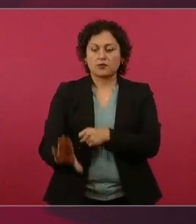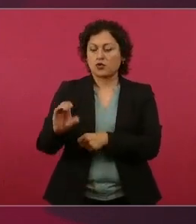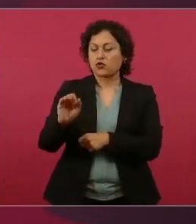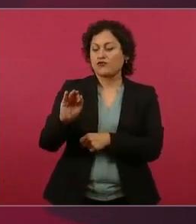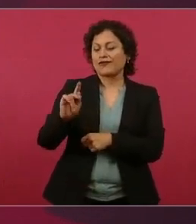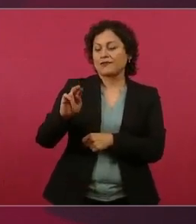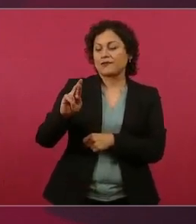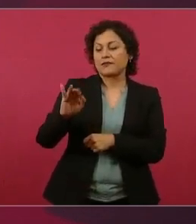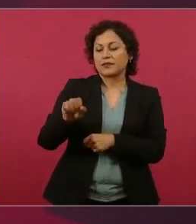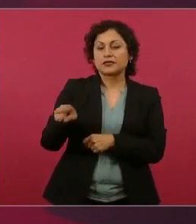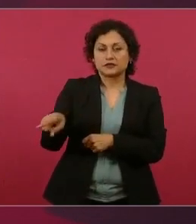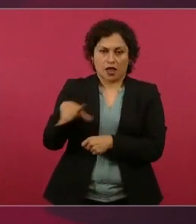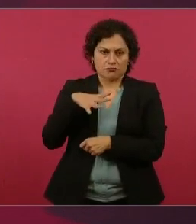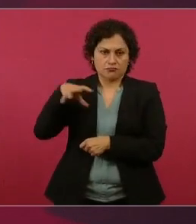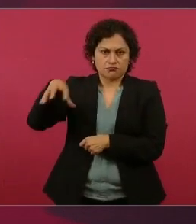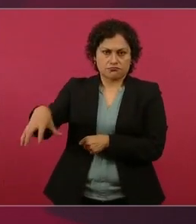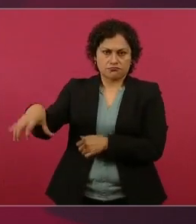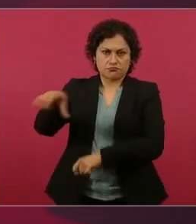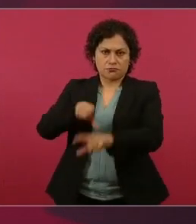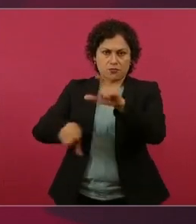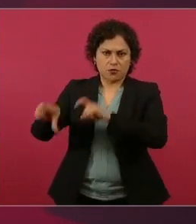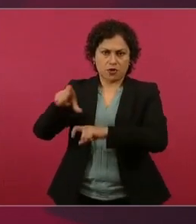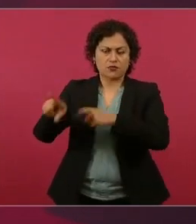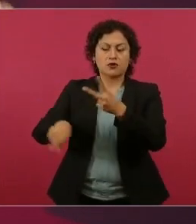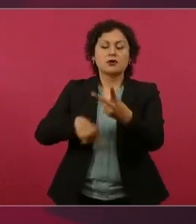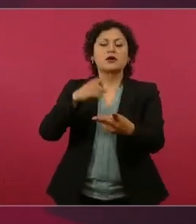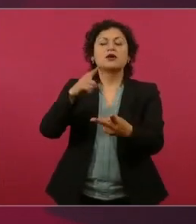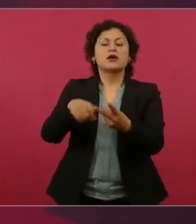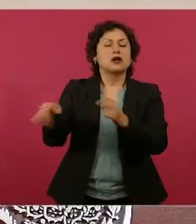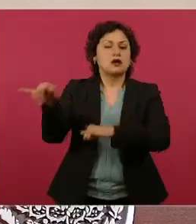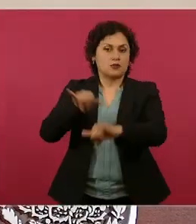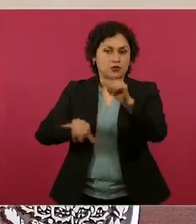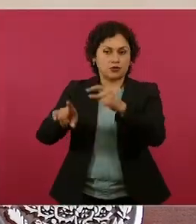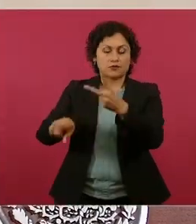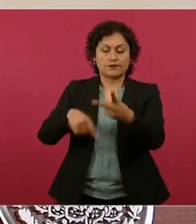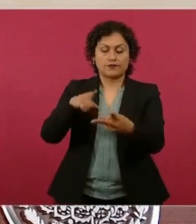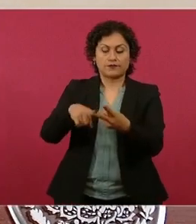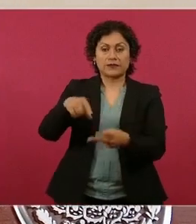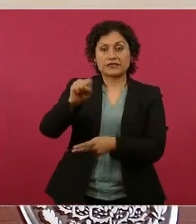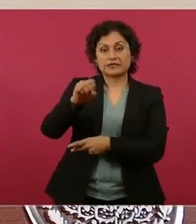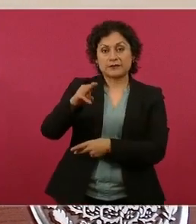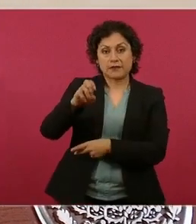y está el laboratorio de Marina y se va a buscar